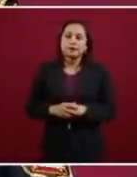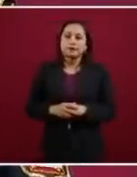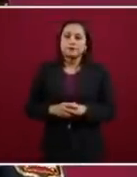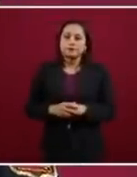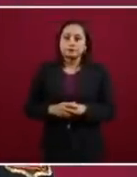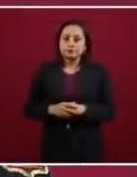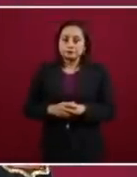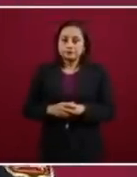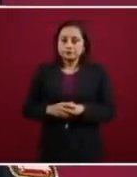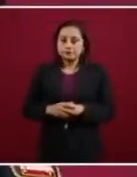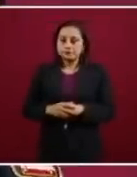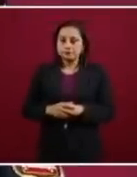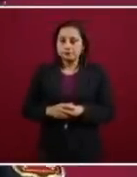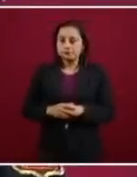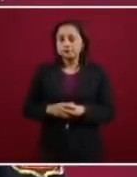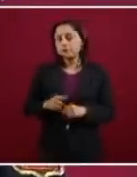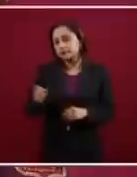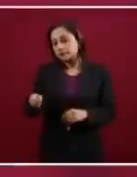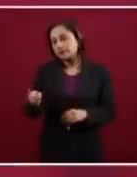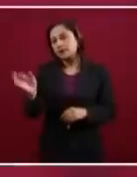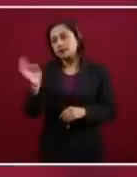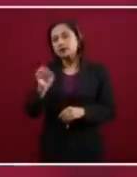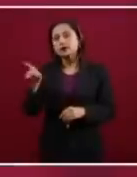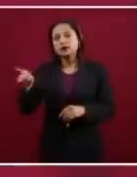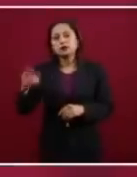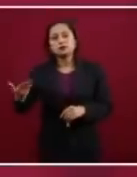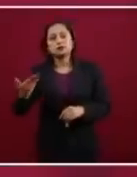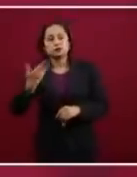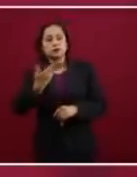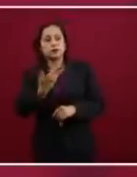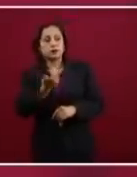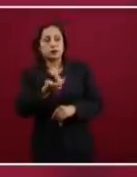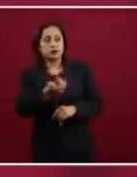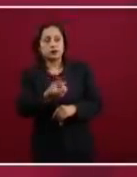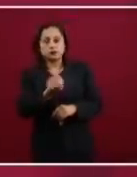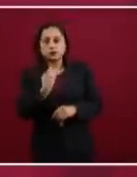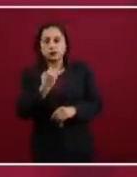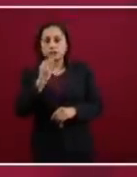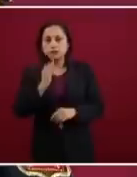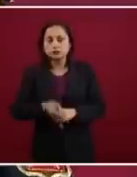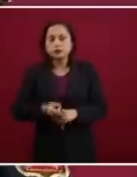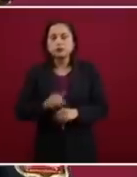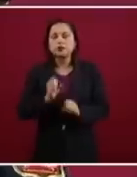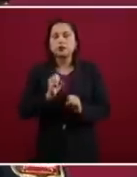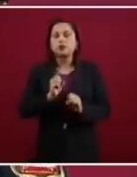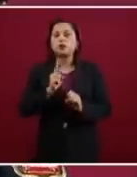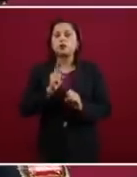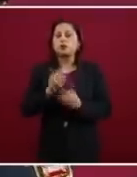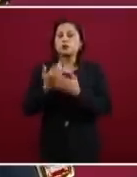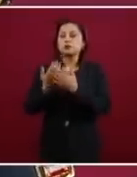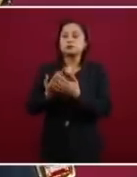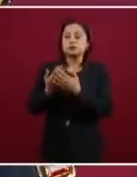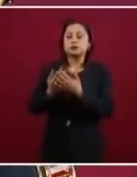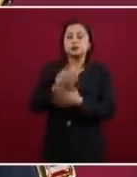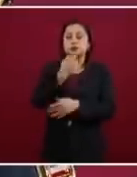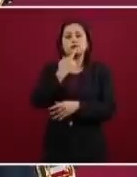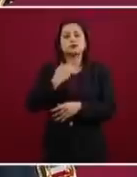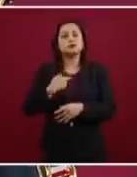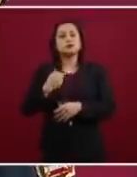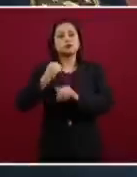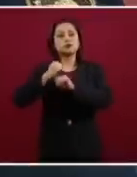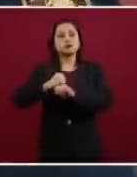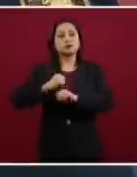parte de no informar de no pedir autorización de no esperar la respuesta de quien